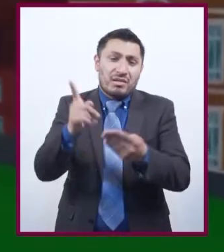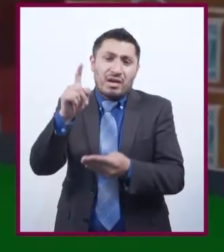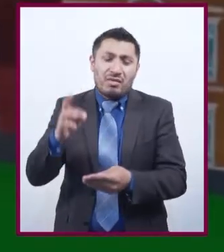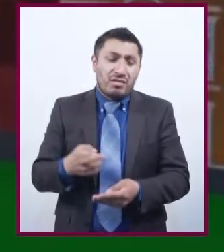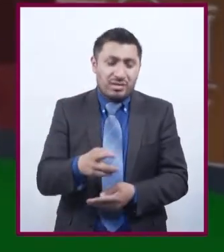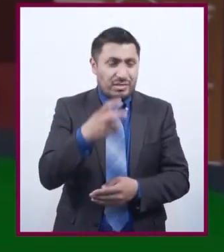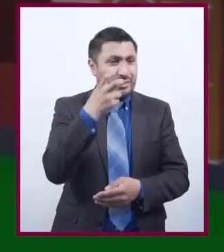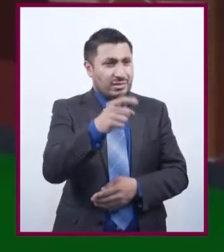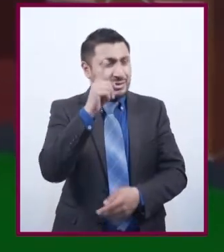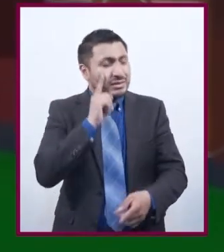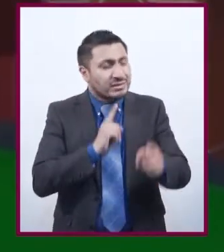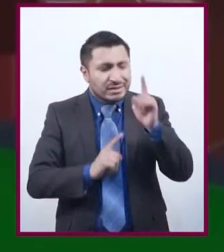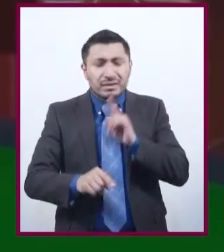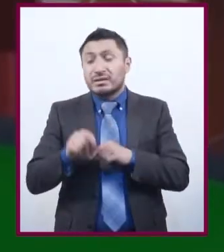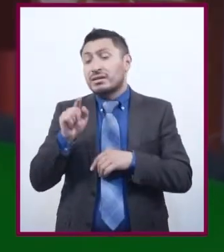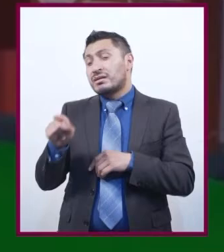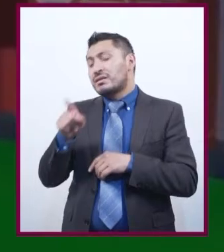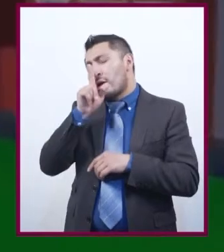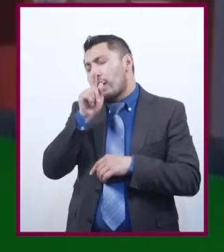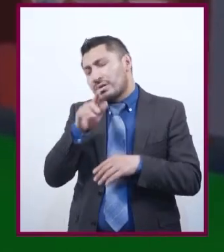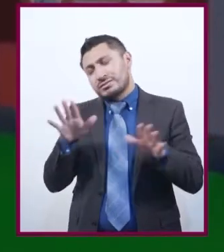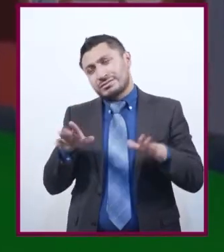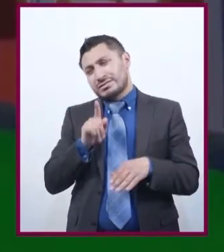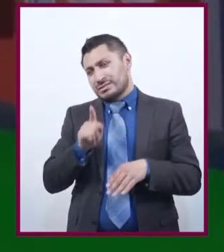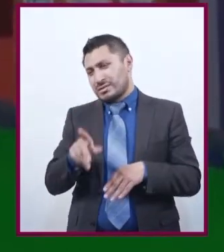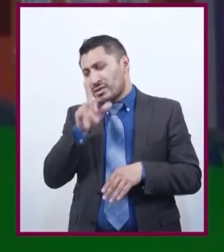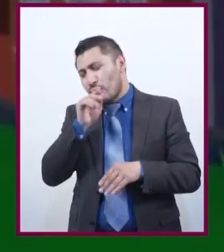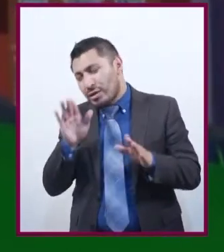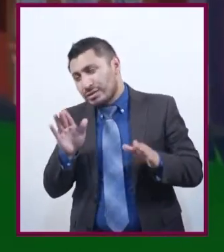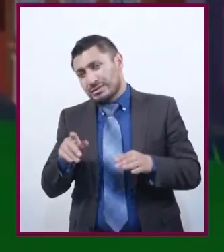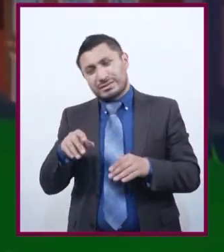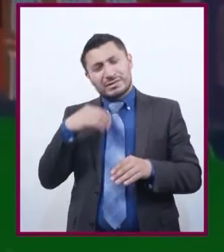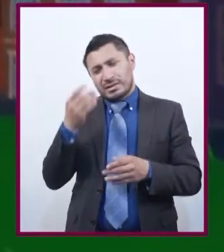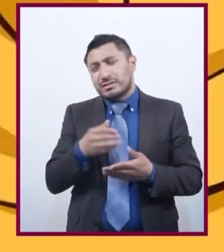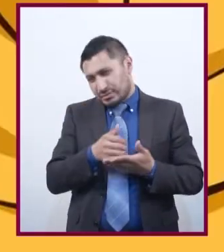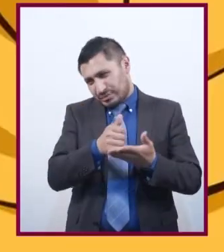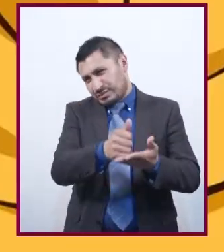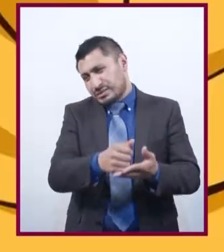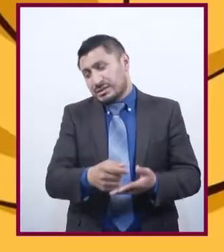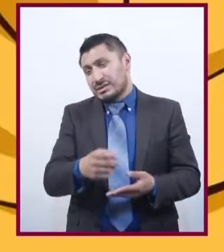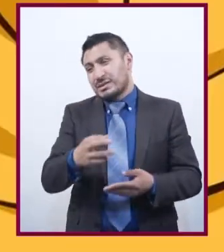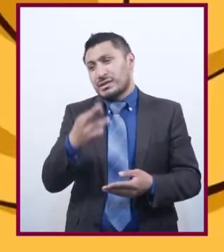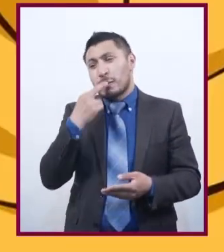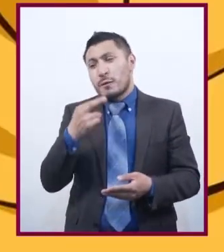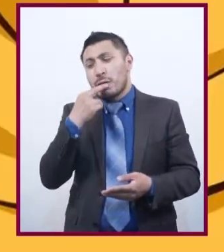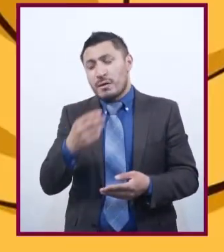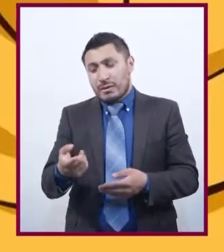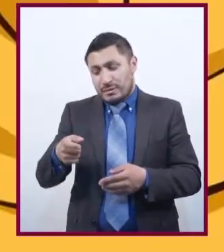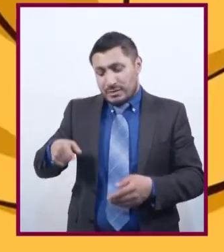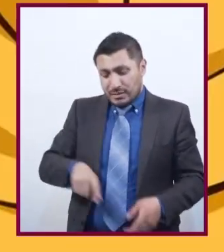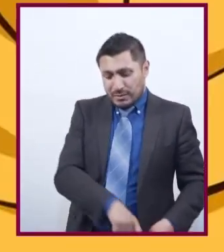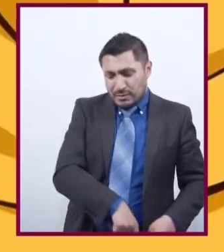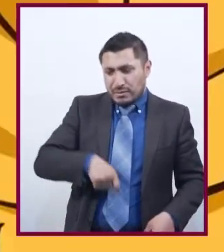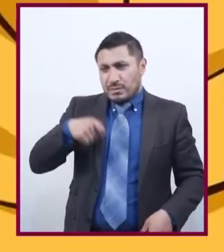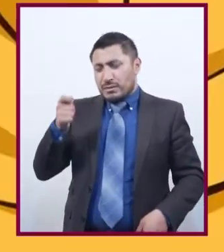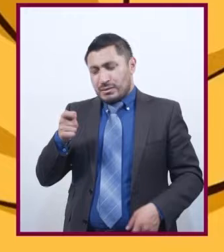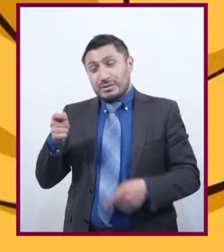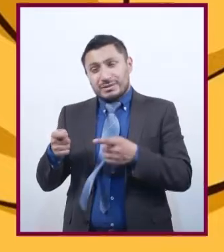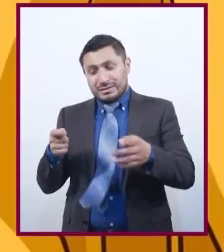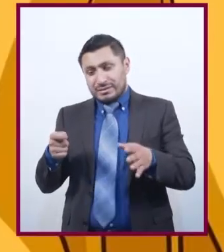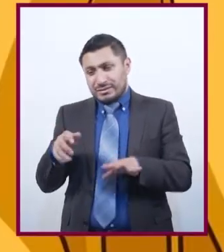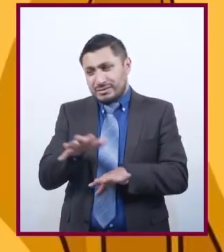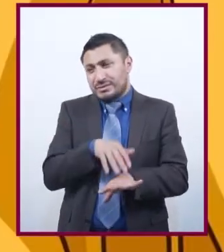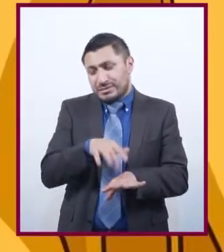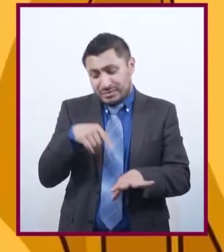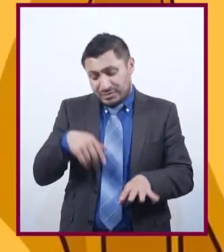más que agua del río por eso llora golondrina golondrina No quieres llevarle el Rubí del Puño de mi